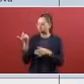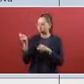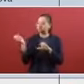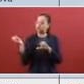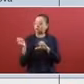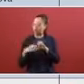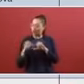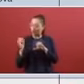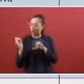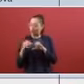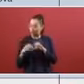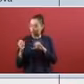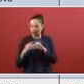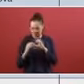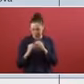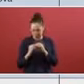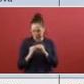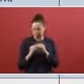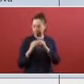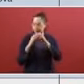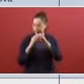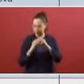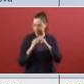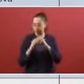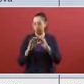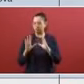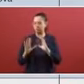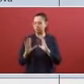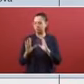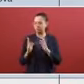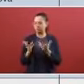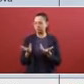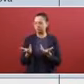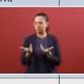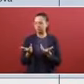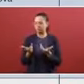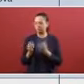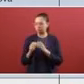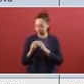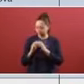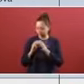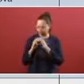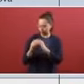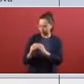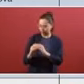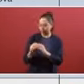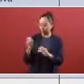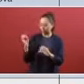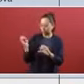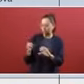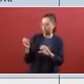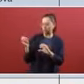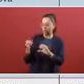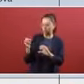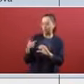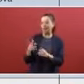Ya les vamos a dar un cochinito a los nuestros para que vayan